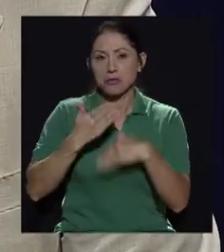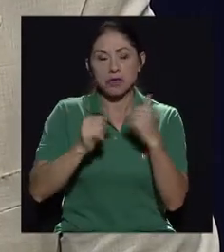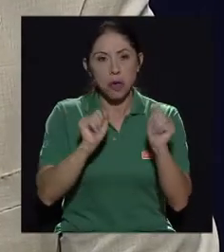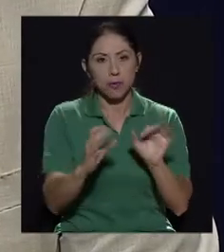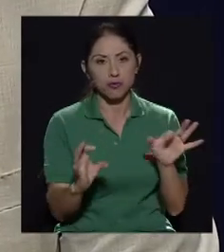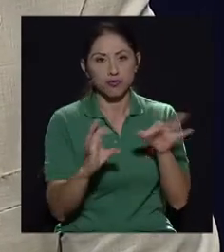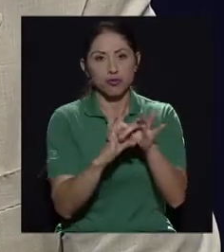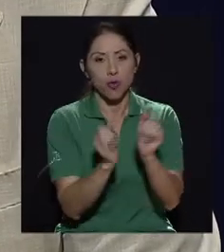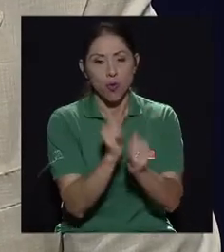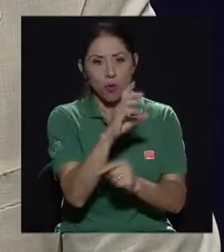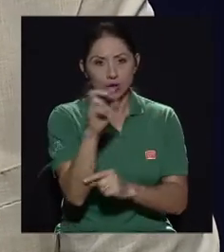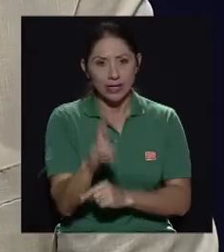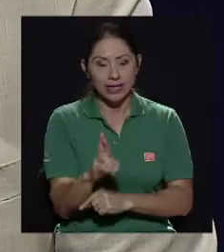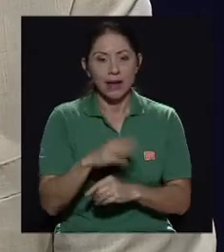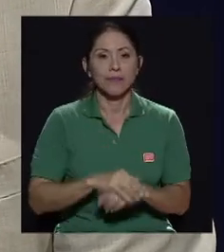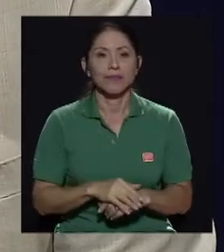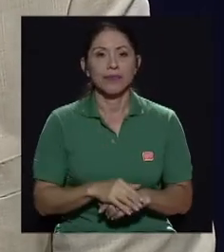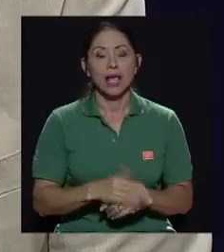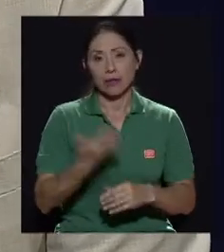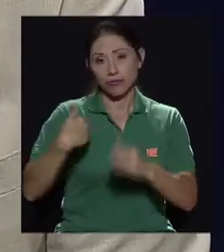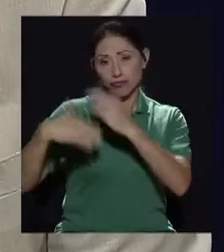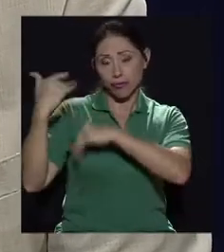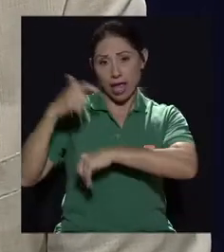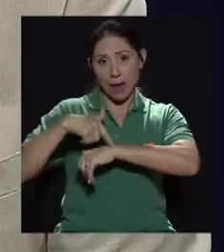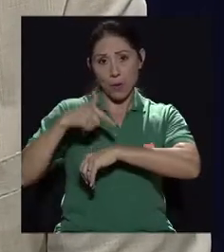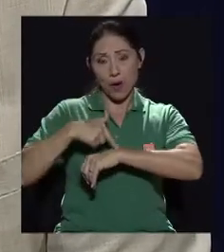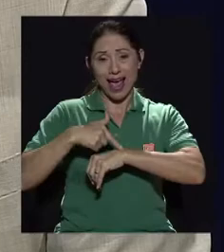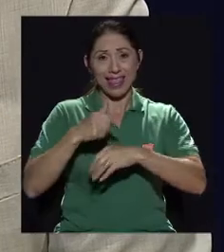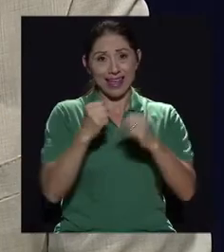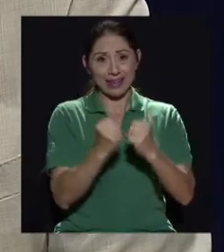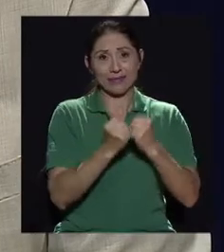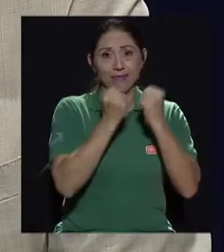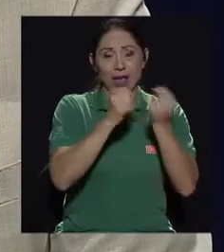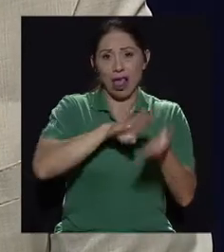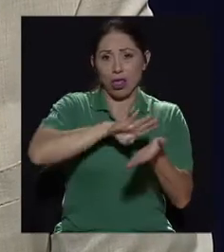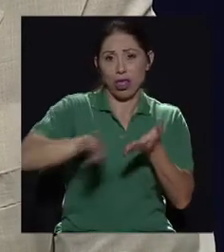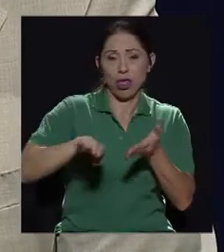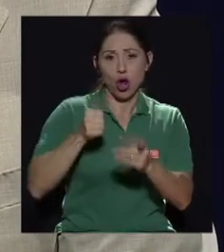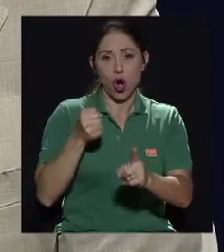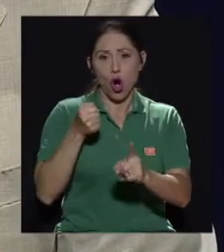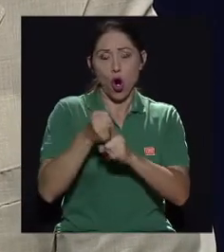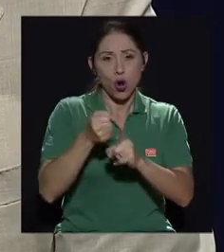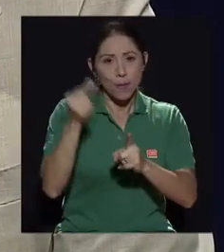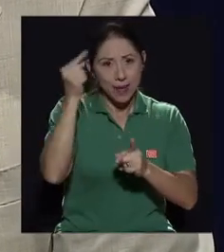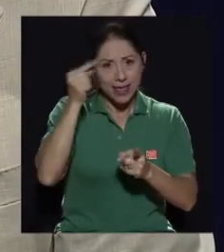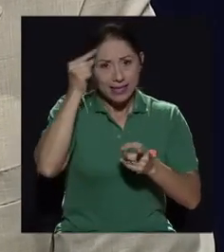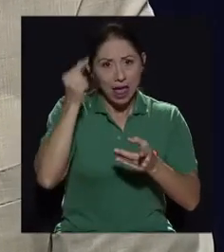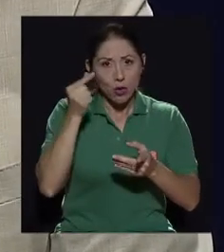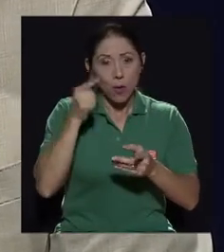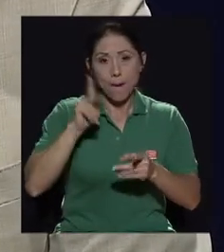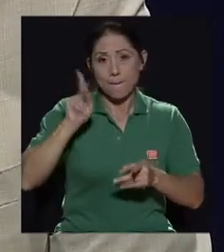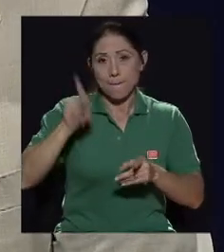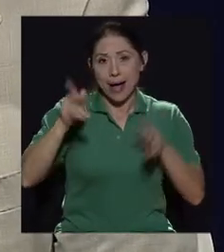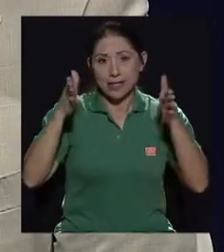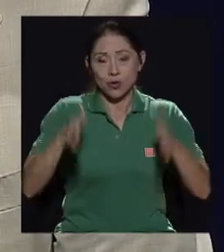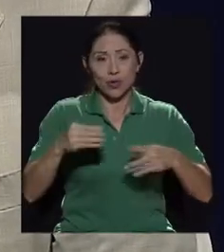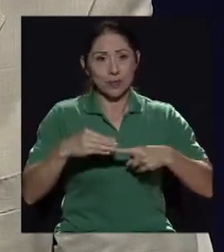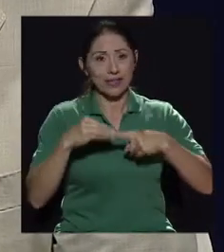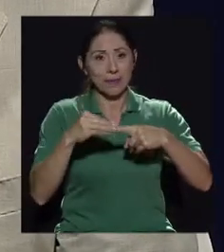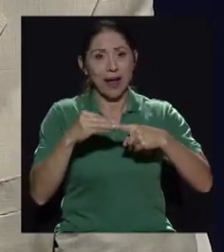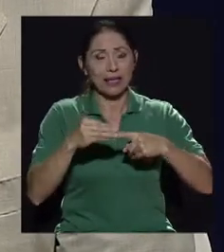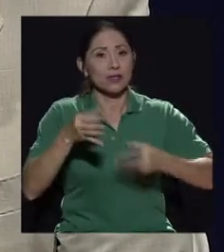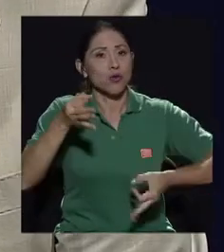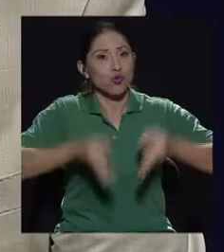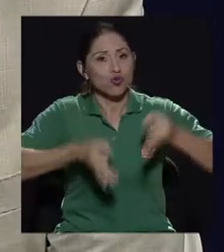referencia costa rica este durante la época del golpe ellos d los pastores principales estuvieron